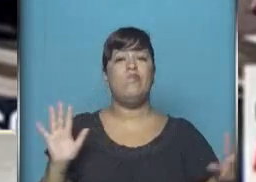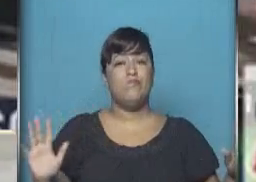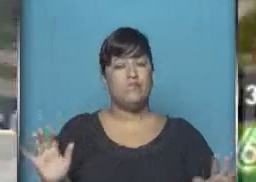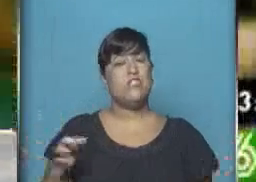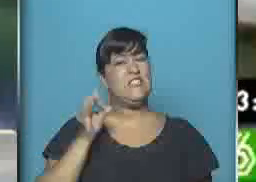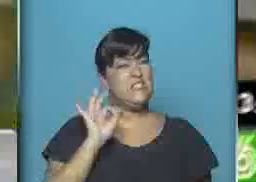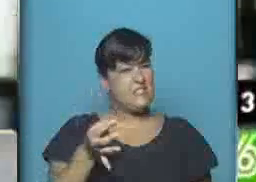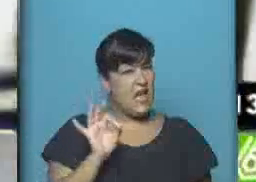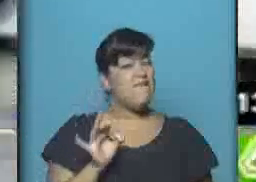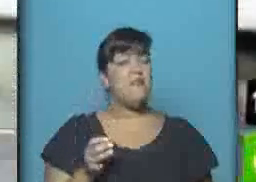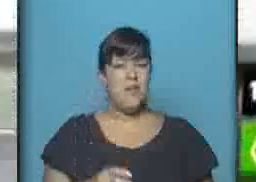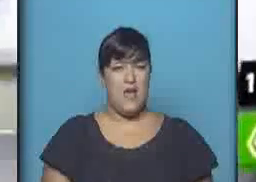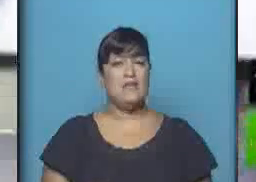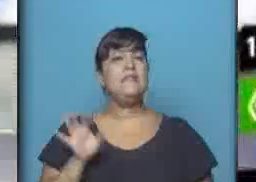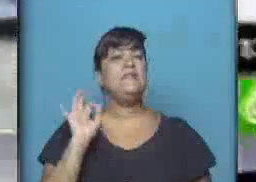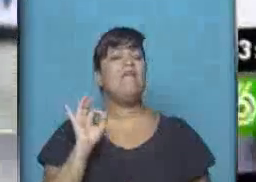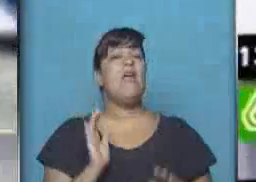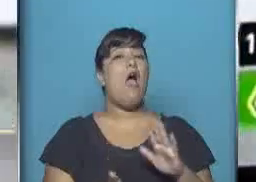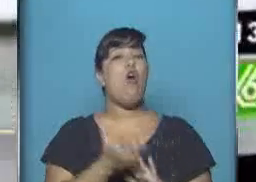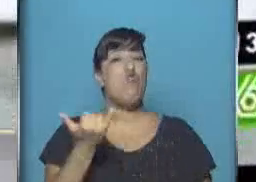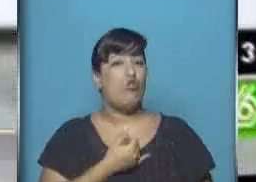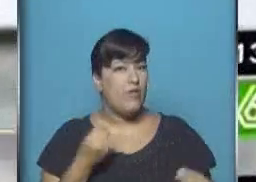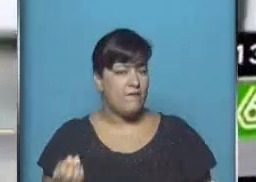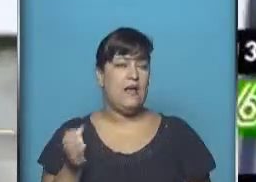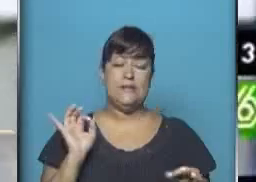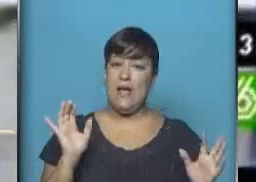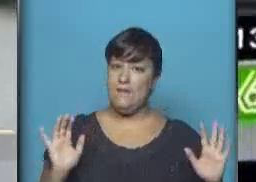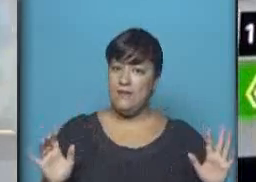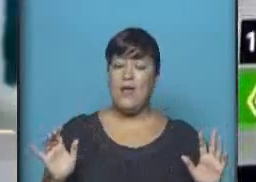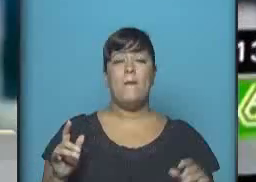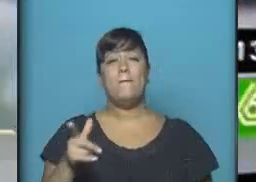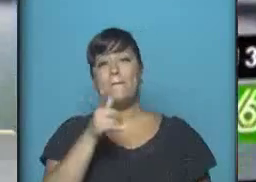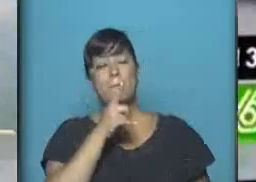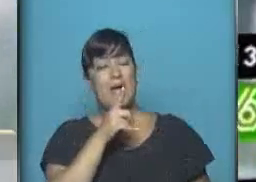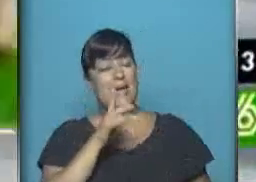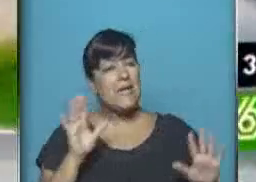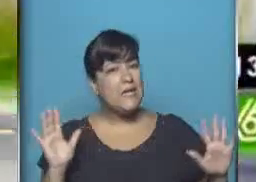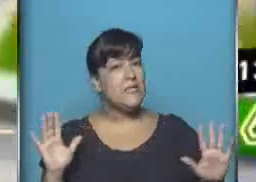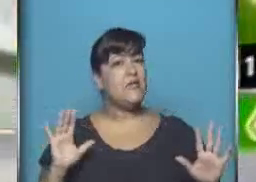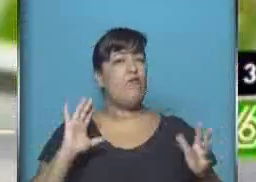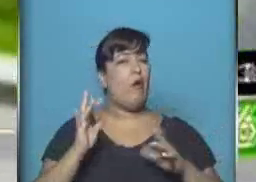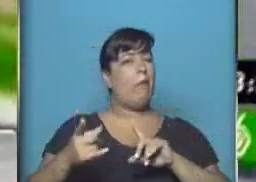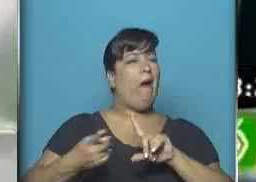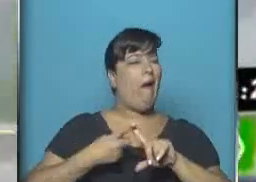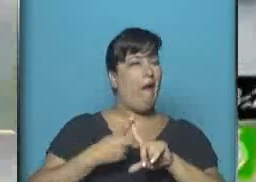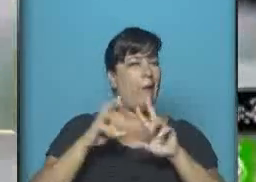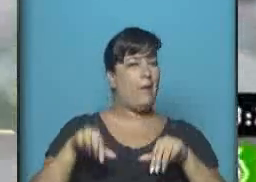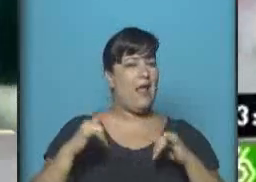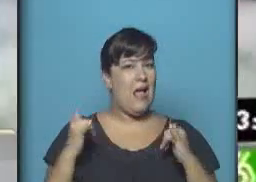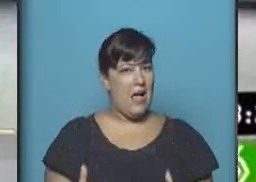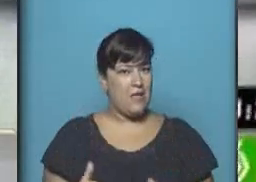sabiendo perfectamente a dónde iban y lo que iban a hacer. O sea, parece que estaba claramente preparado.